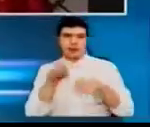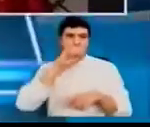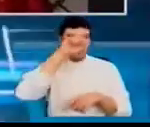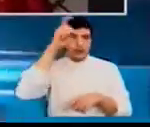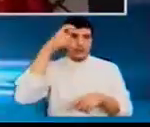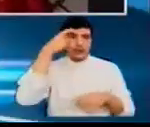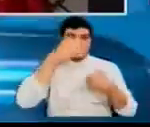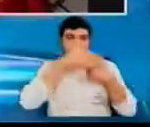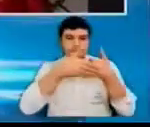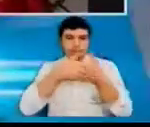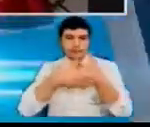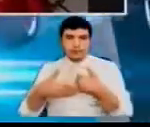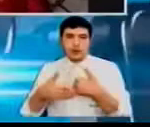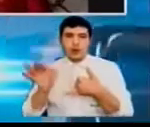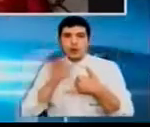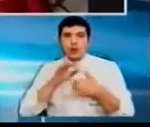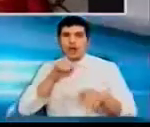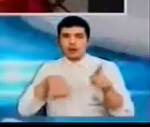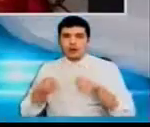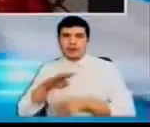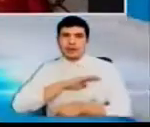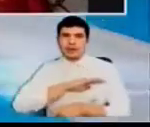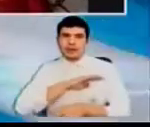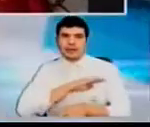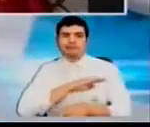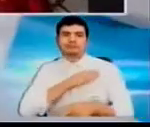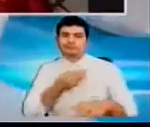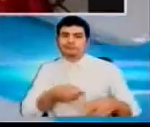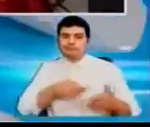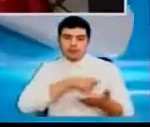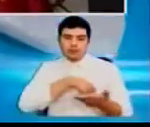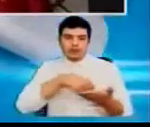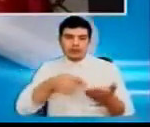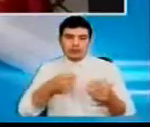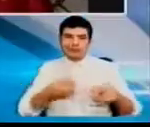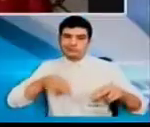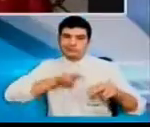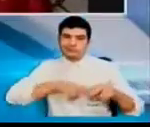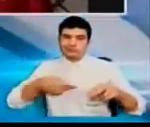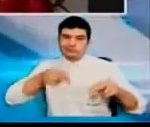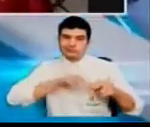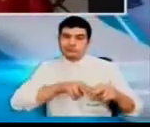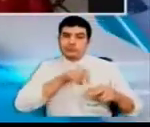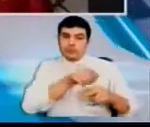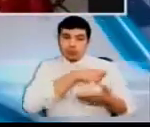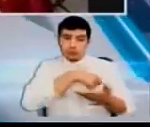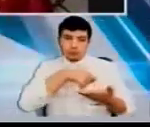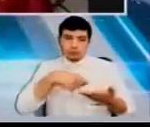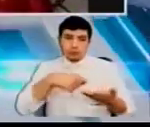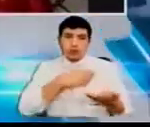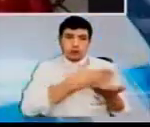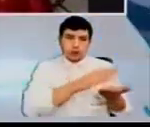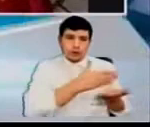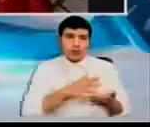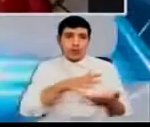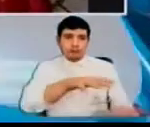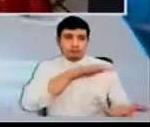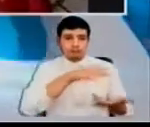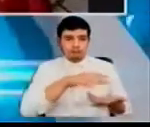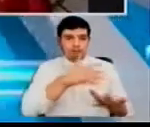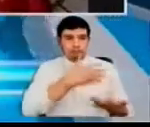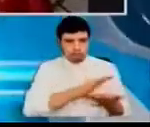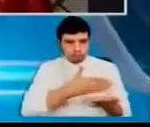los damnificados o para las personas que están padeciendo esta pandemia. No es raro los sobrecostos